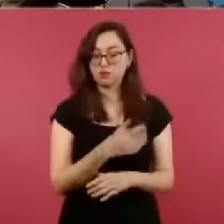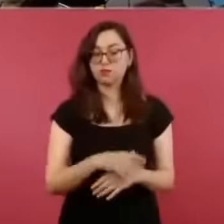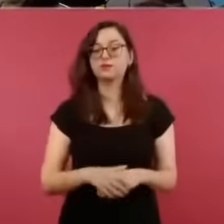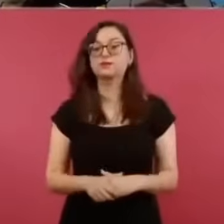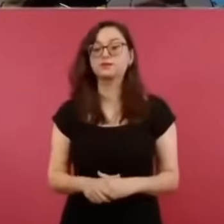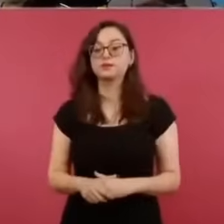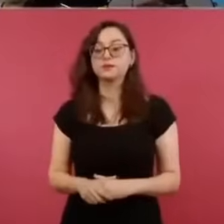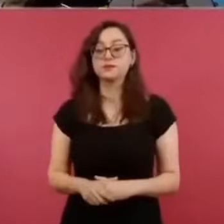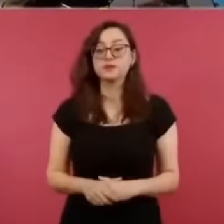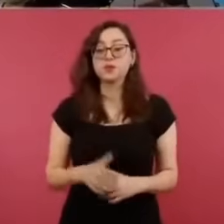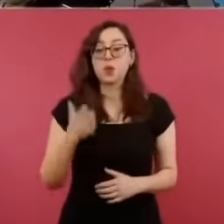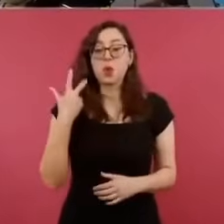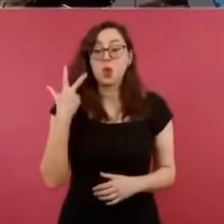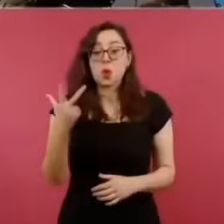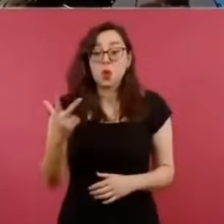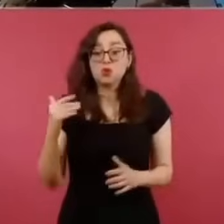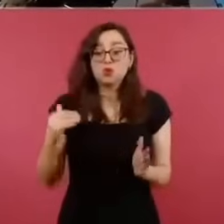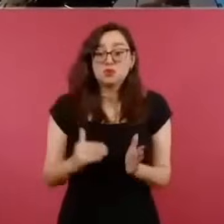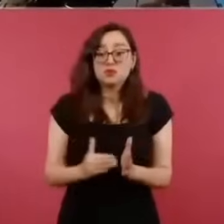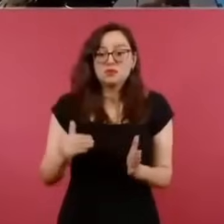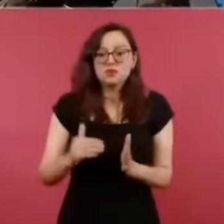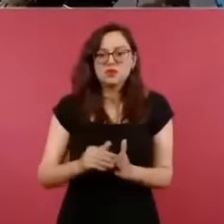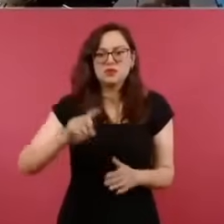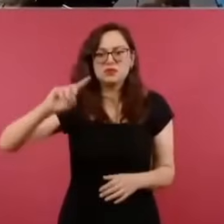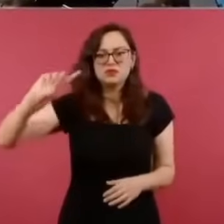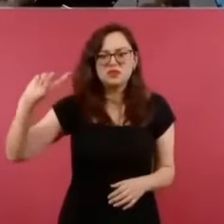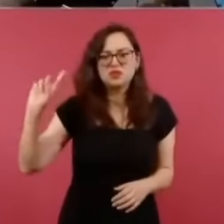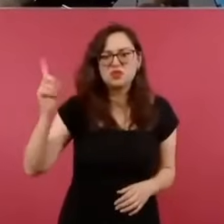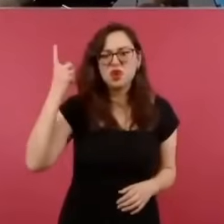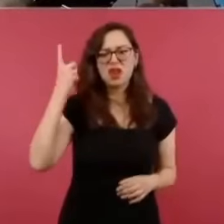Con más de 8,000 millones de dólares.